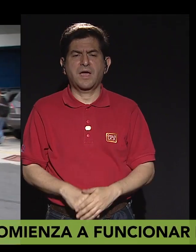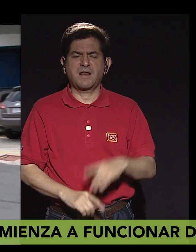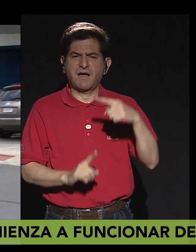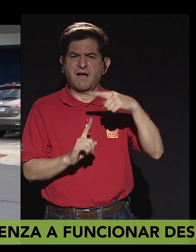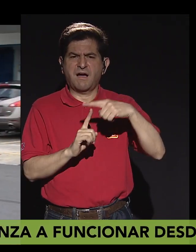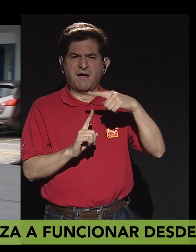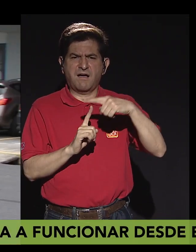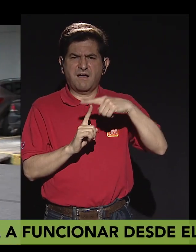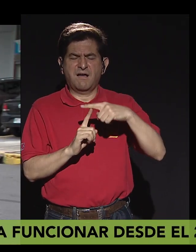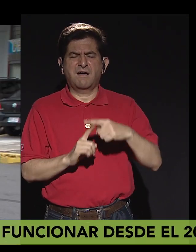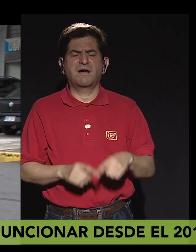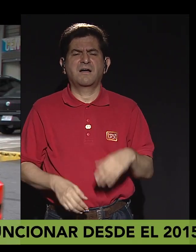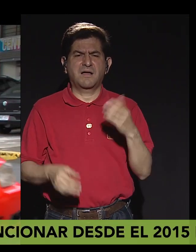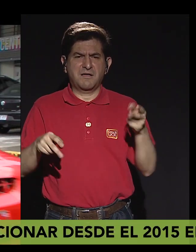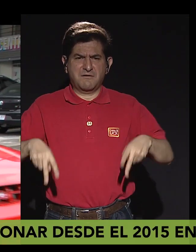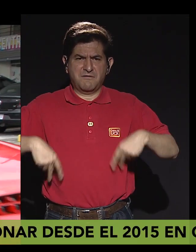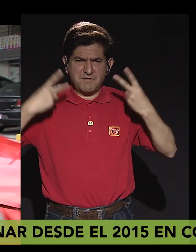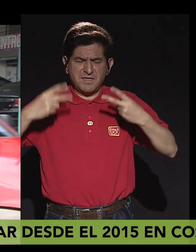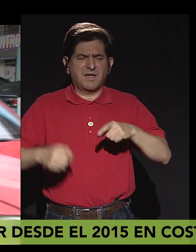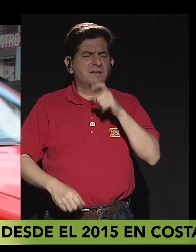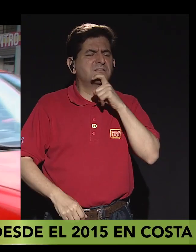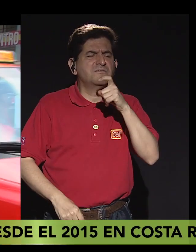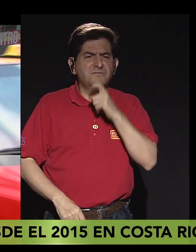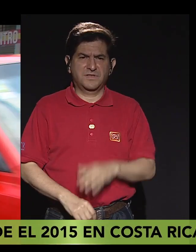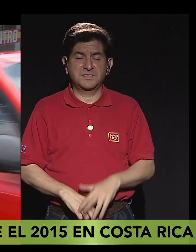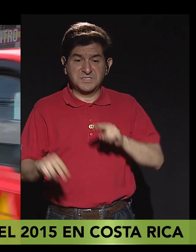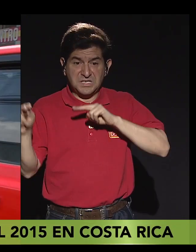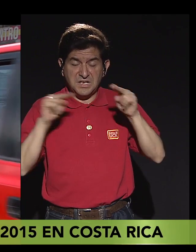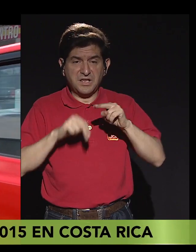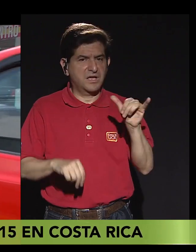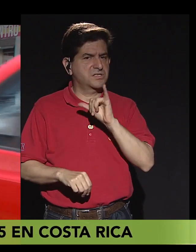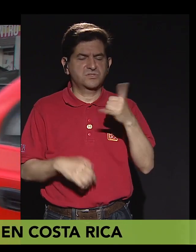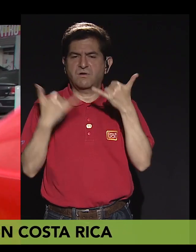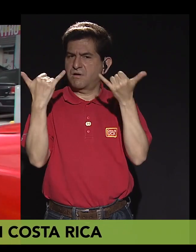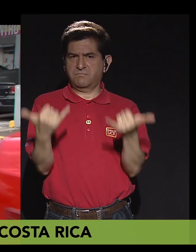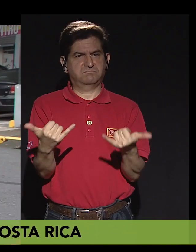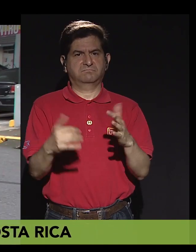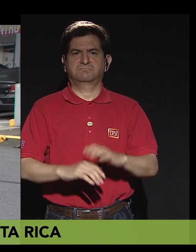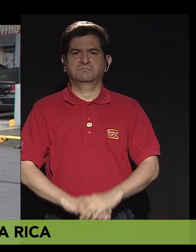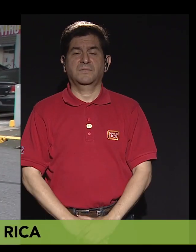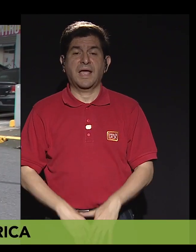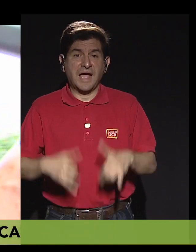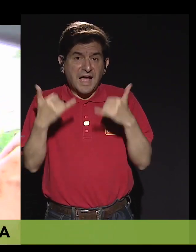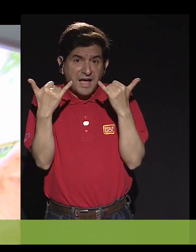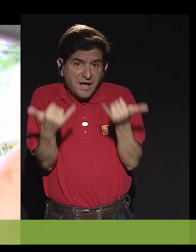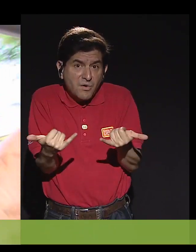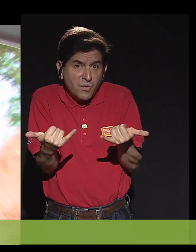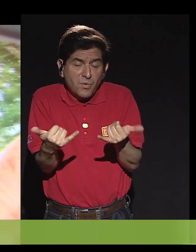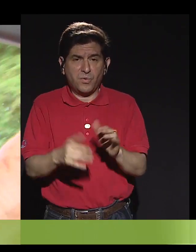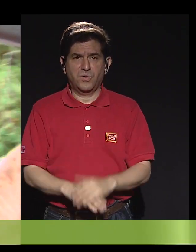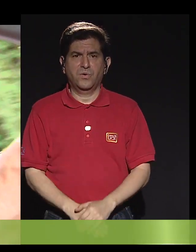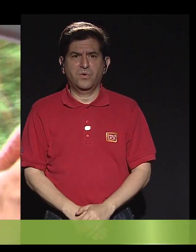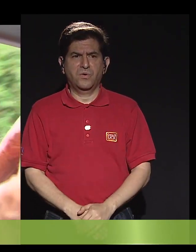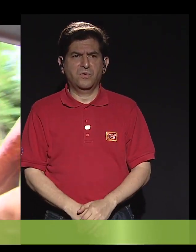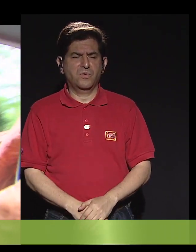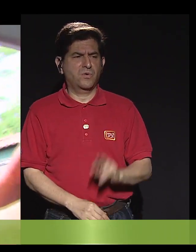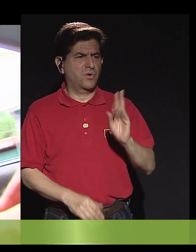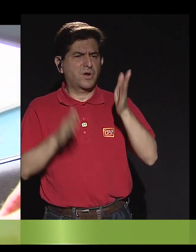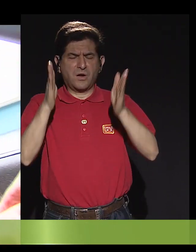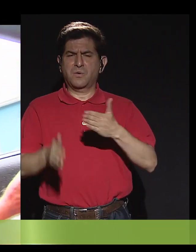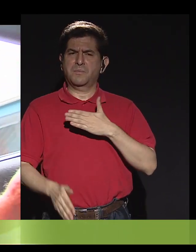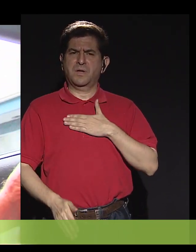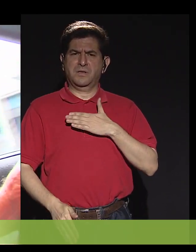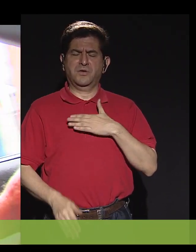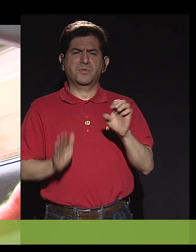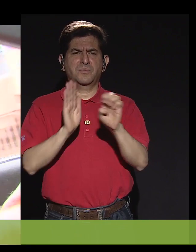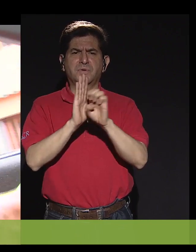que la vida del taxista se ha vuelto un poco más difícil y que el negocio hoy no es lo mismo. Y ahora, digamos compañeros